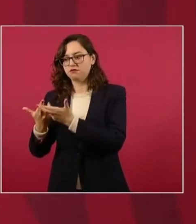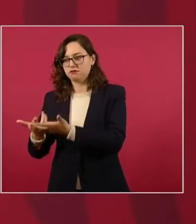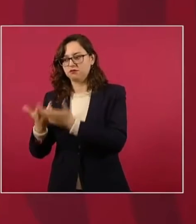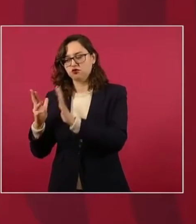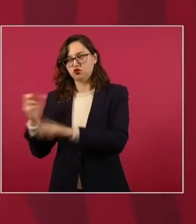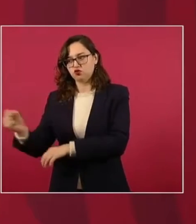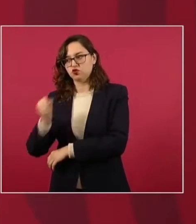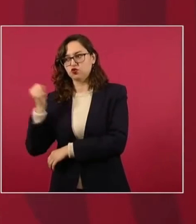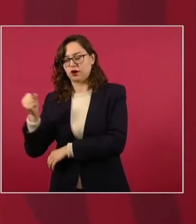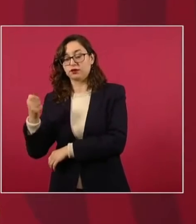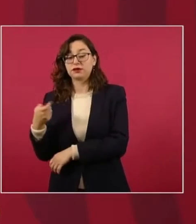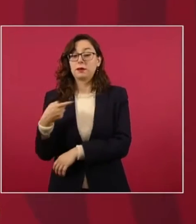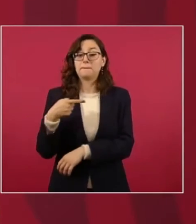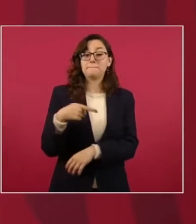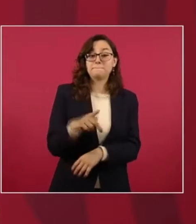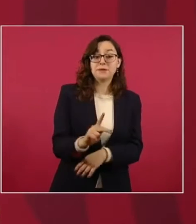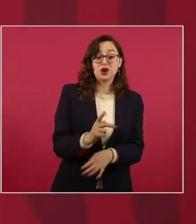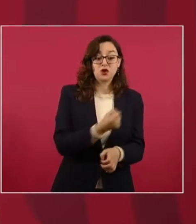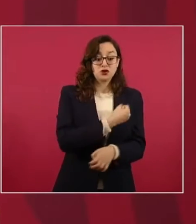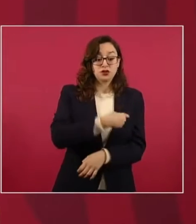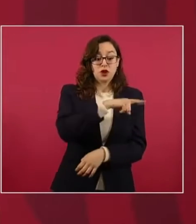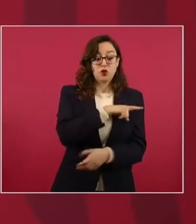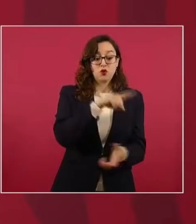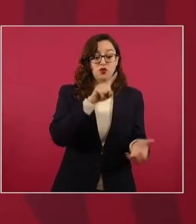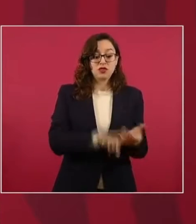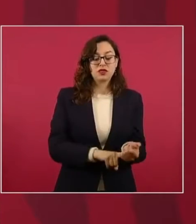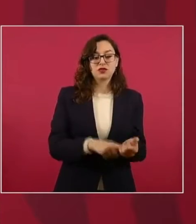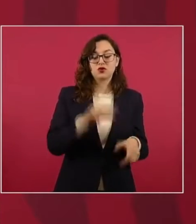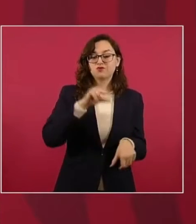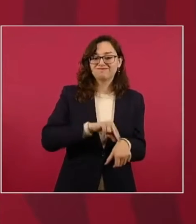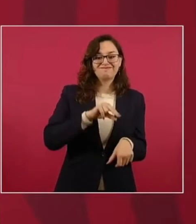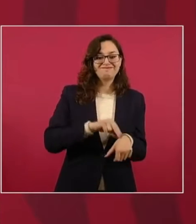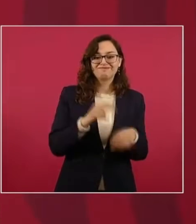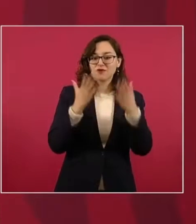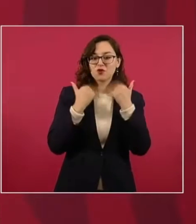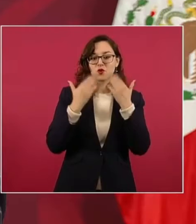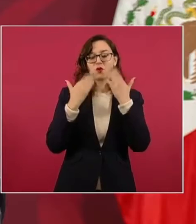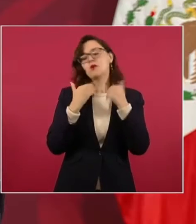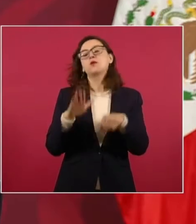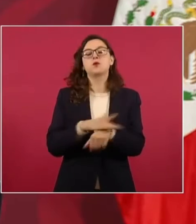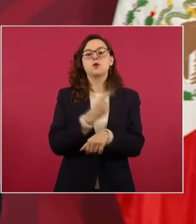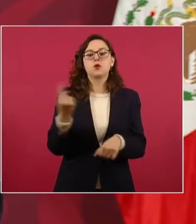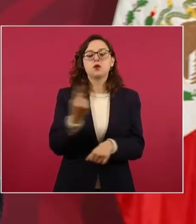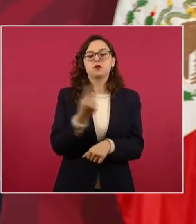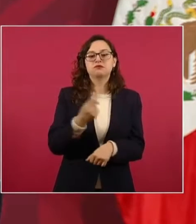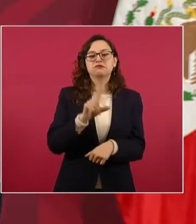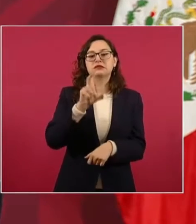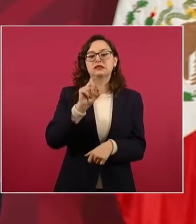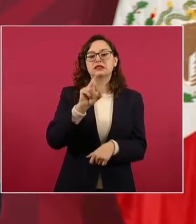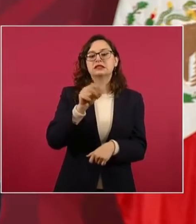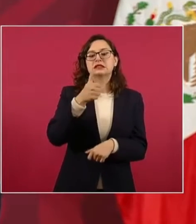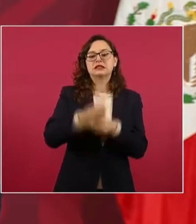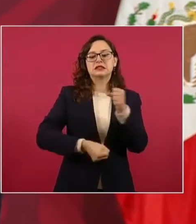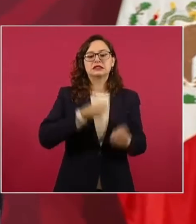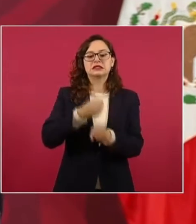Durante todo el periodo neoliberal no se prepararon médicos y tenemos un déficit